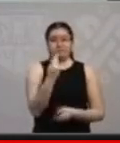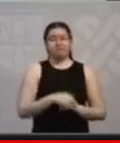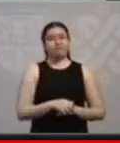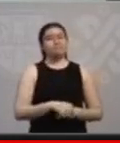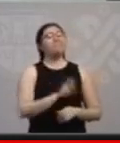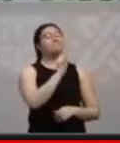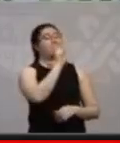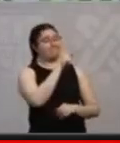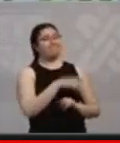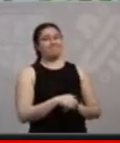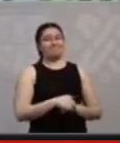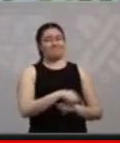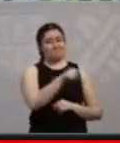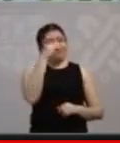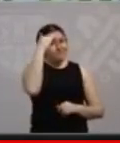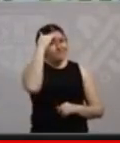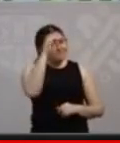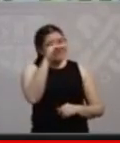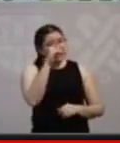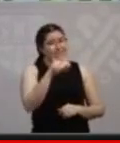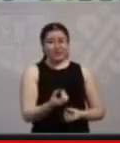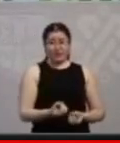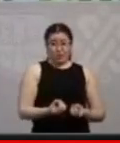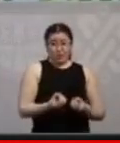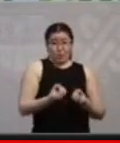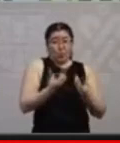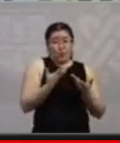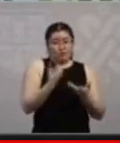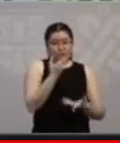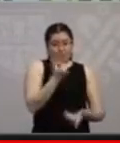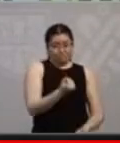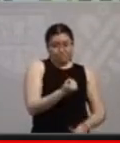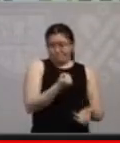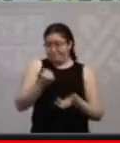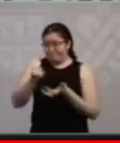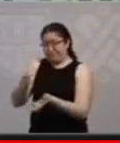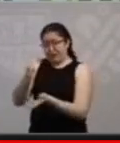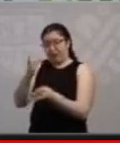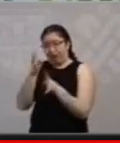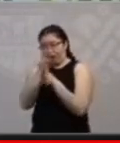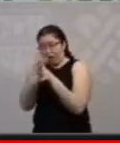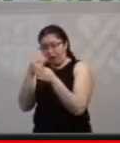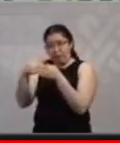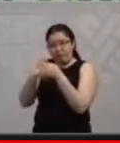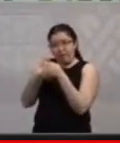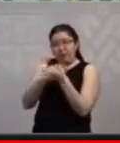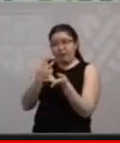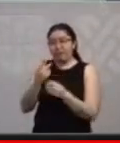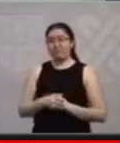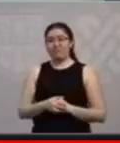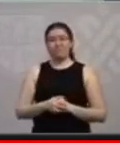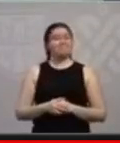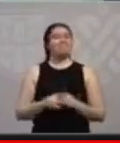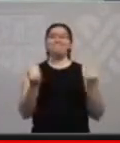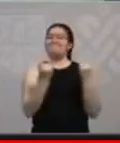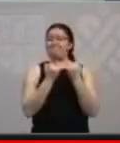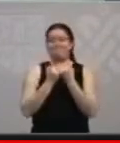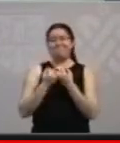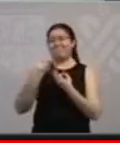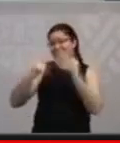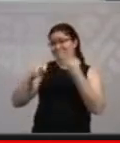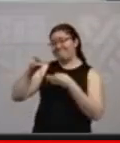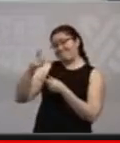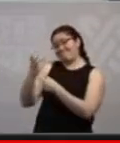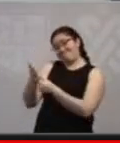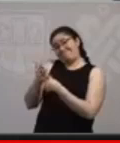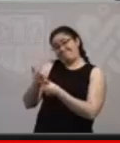Ok, saber nada más si ustedes tienen conocimiento de cuánto fue lo que se desvió de recursos en esta red de espionaje. Ya, repito, tiene que informar la